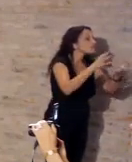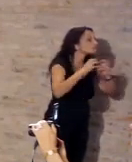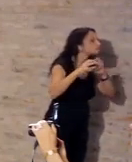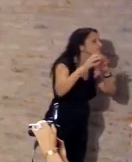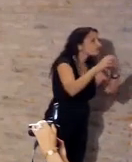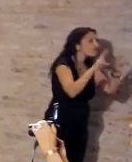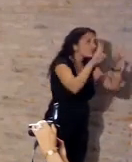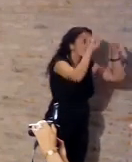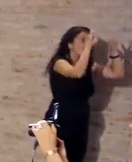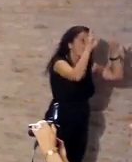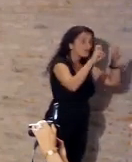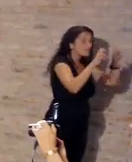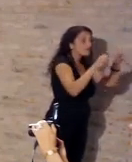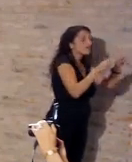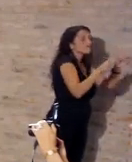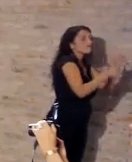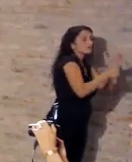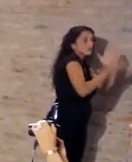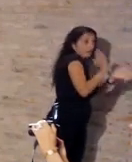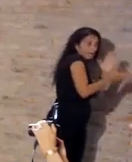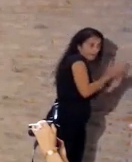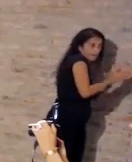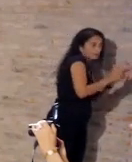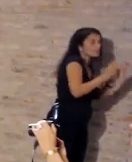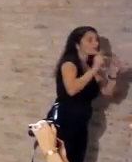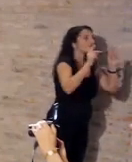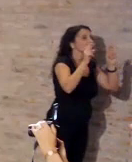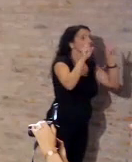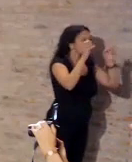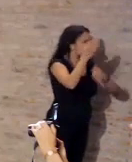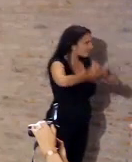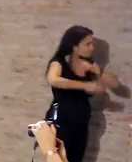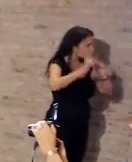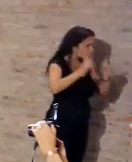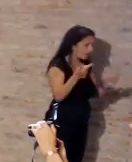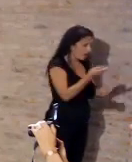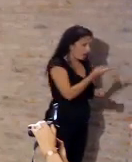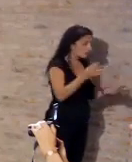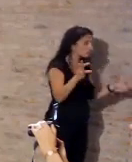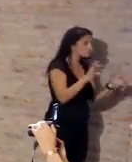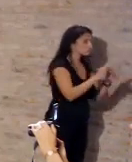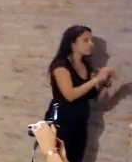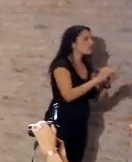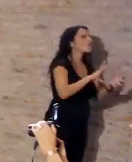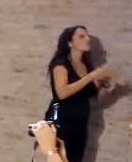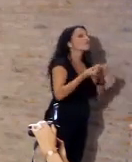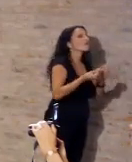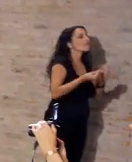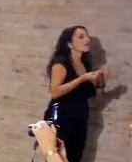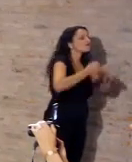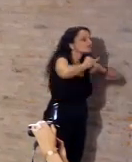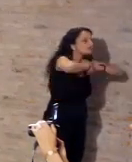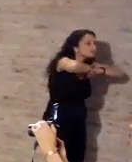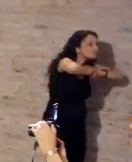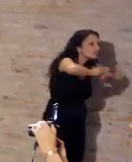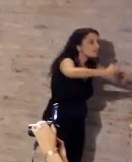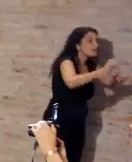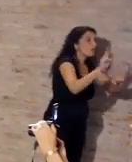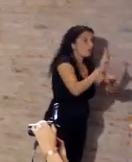sobre sobre violencia de género y discapacidad sobre la necesidad de campañas de prevención y